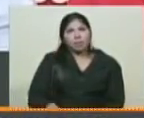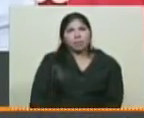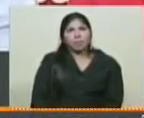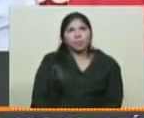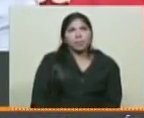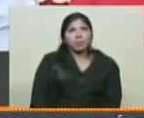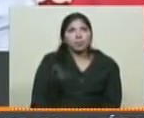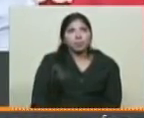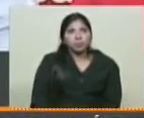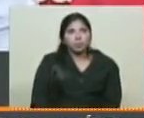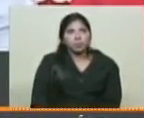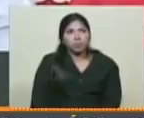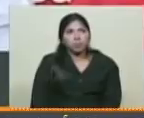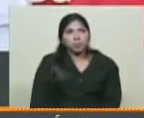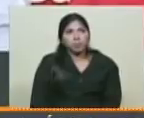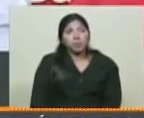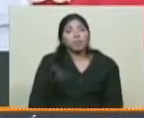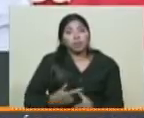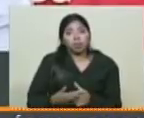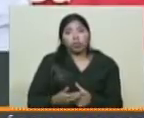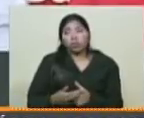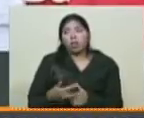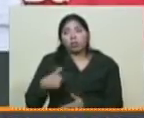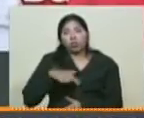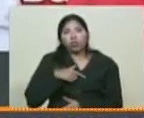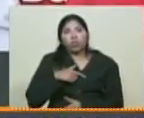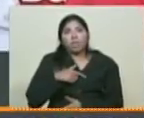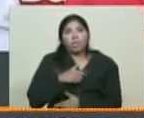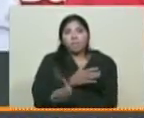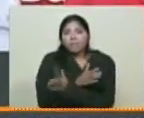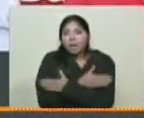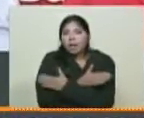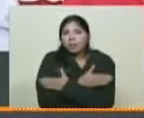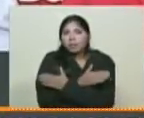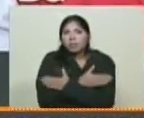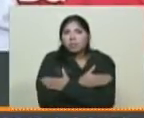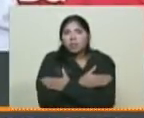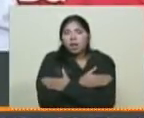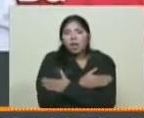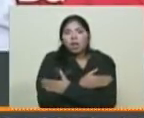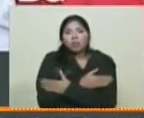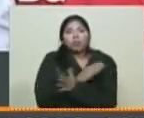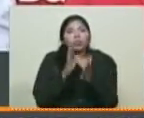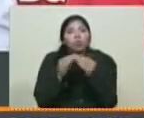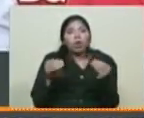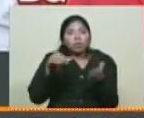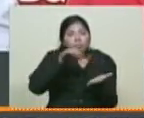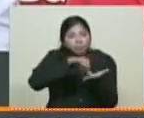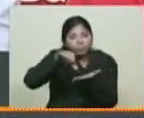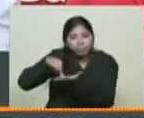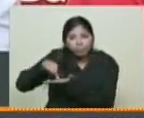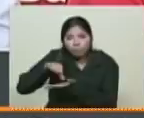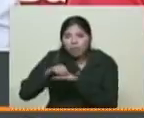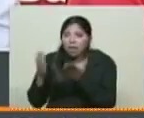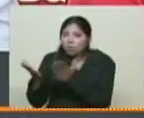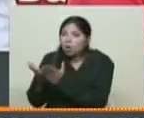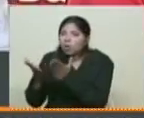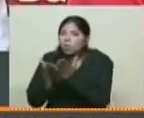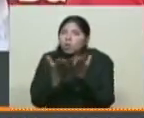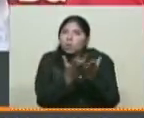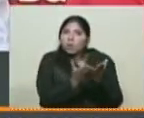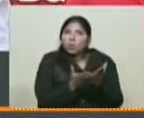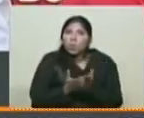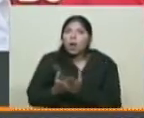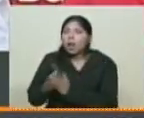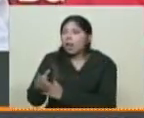ese gran reto. Por eso nosotros felicitamos a cada una de nuestras escuelas, de nuestro sistema educativo venezolano, de